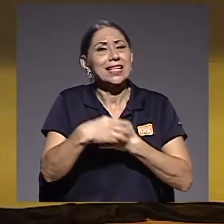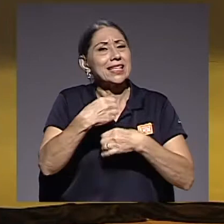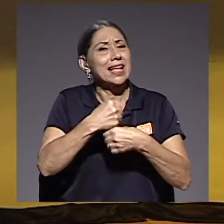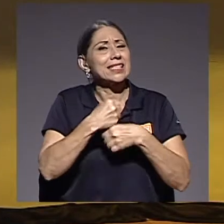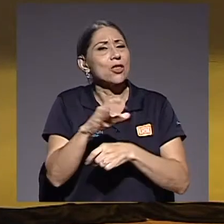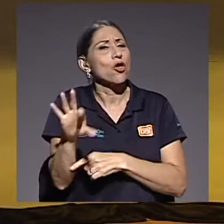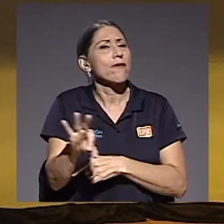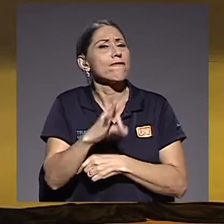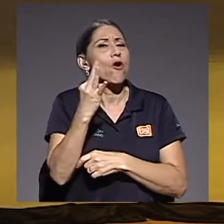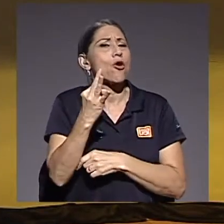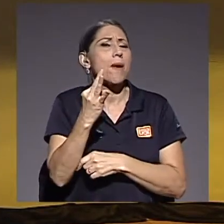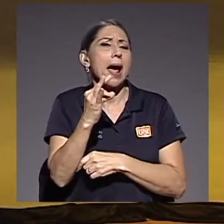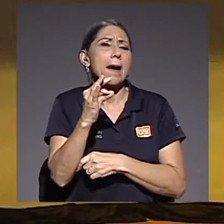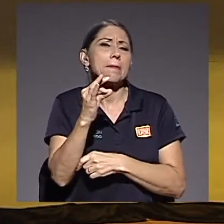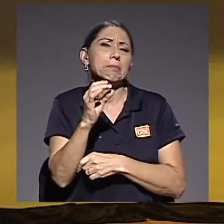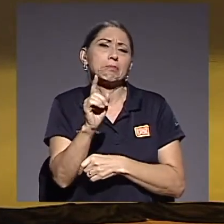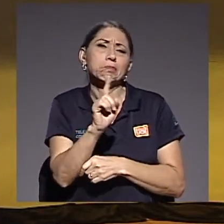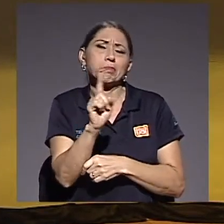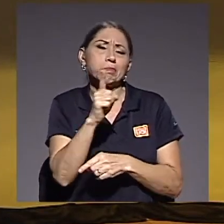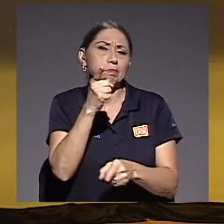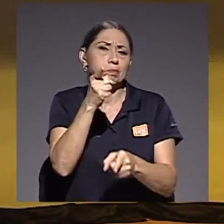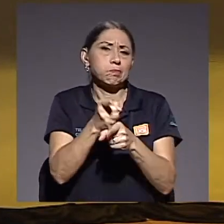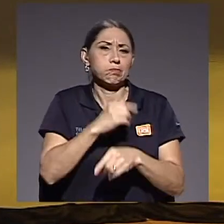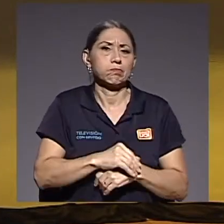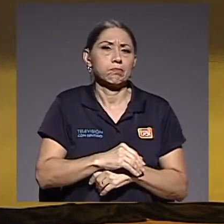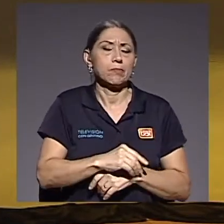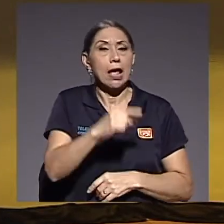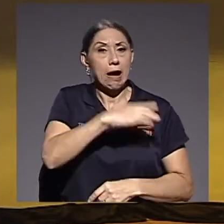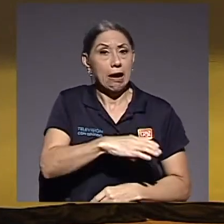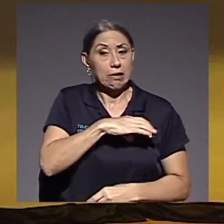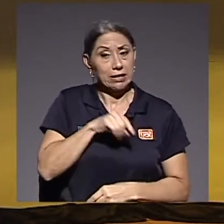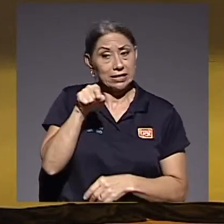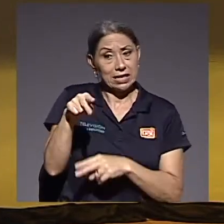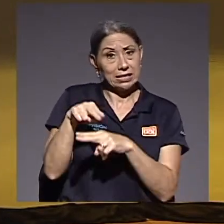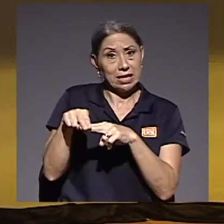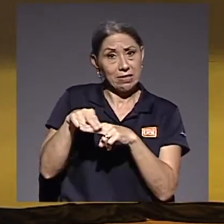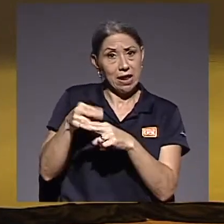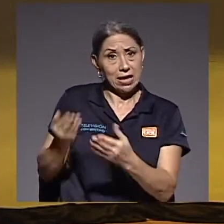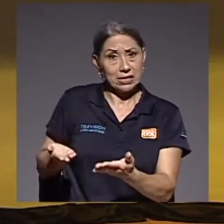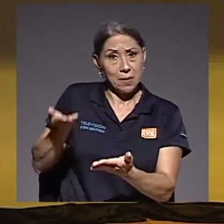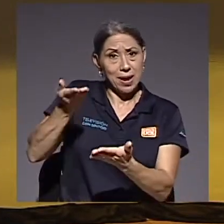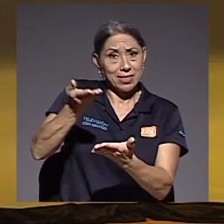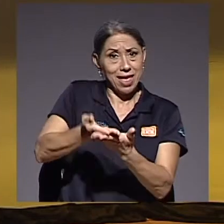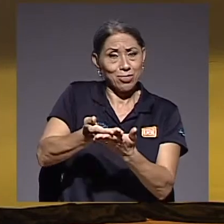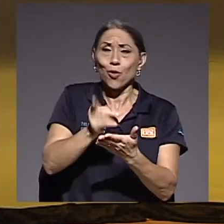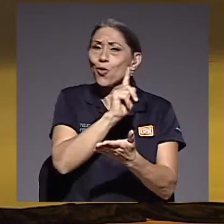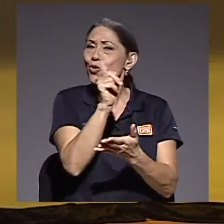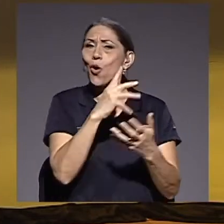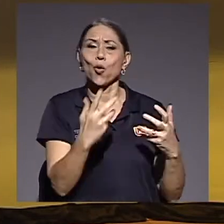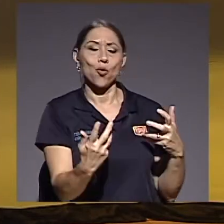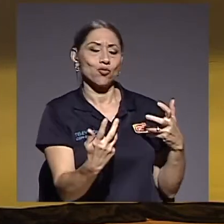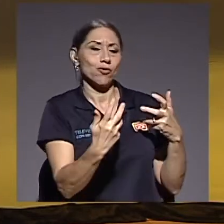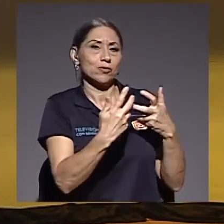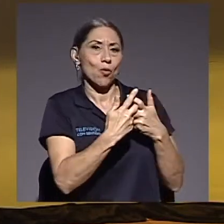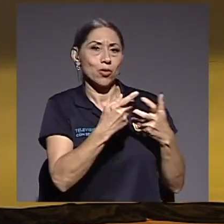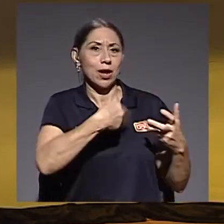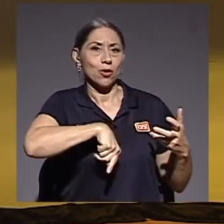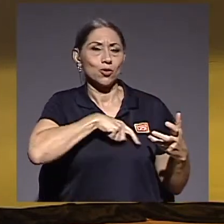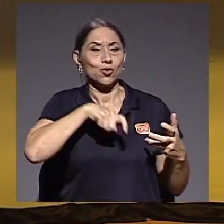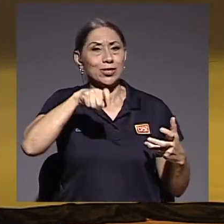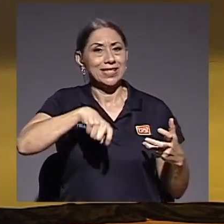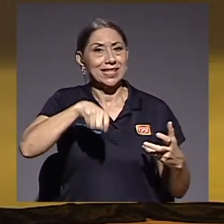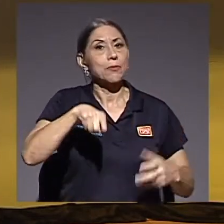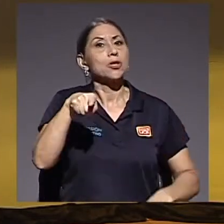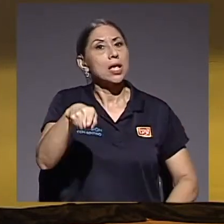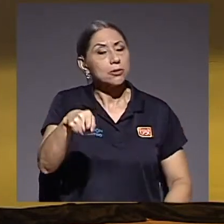Las características del tren que están planteando no corresponden a lo que necesitamos, y eso sí que me